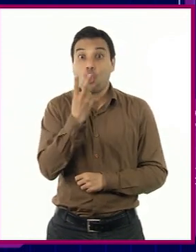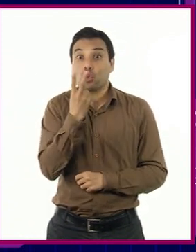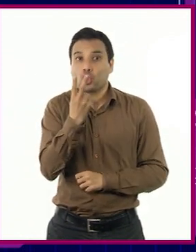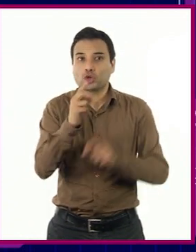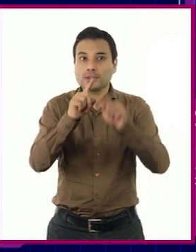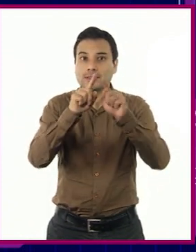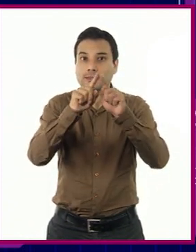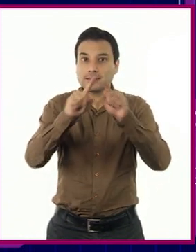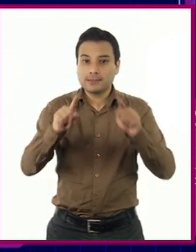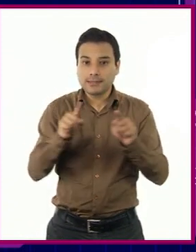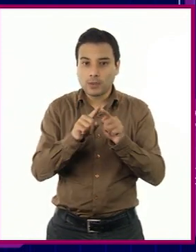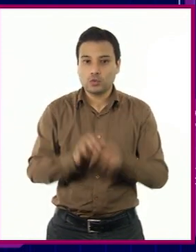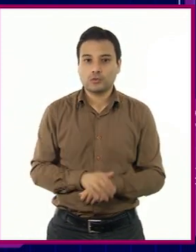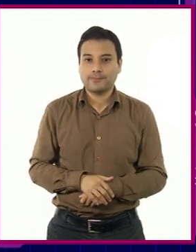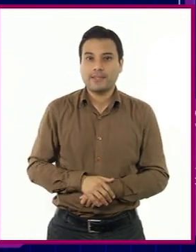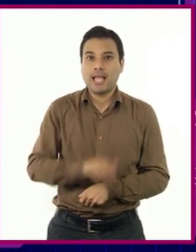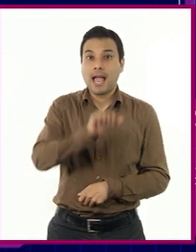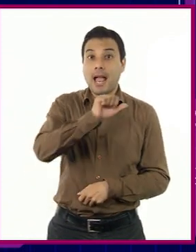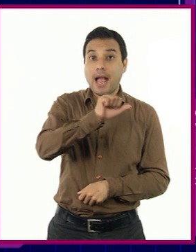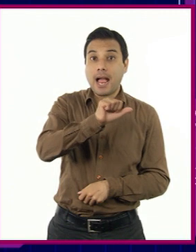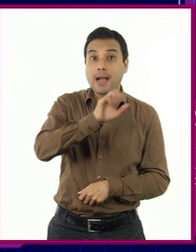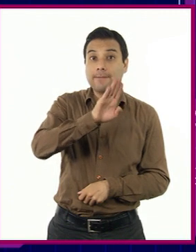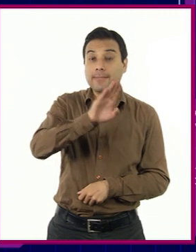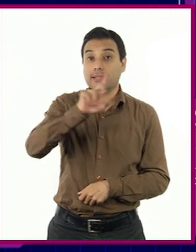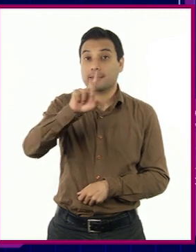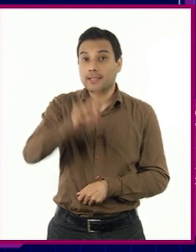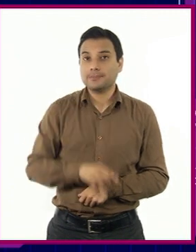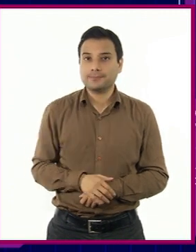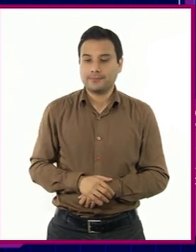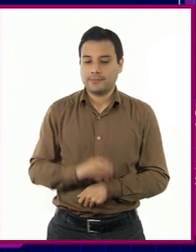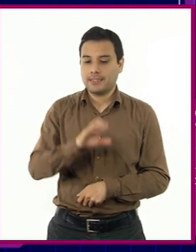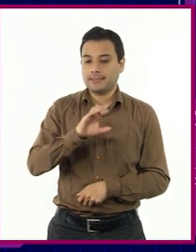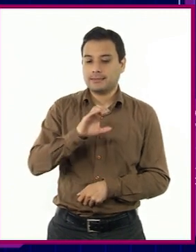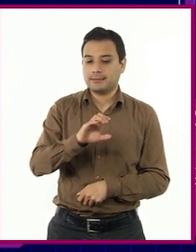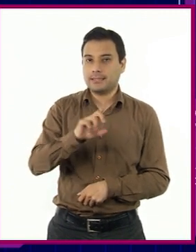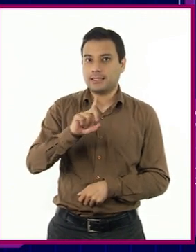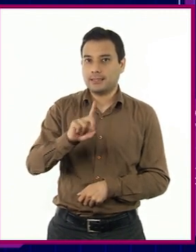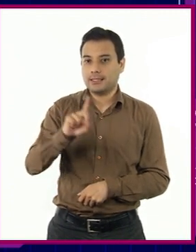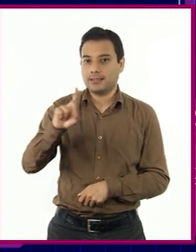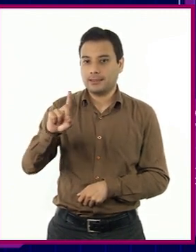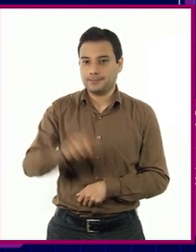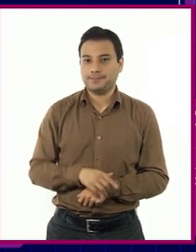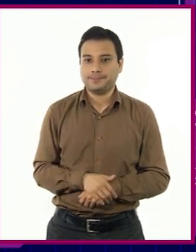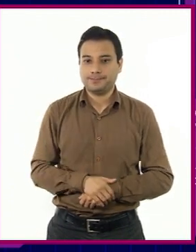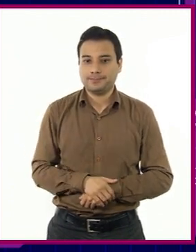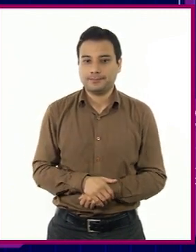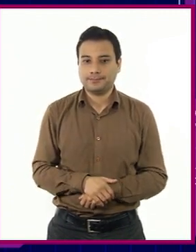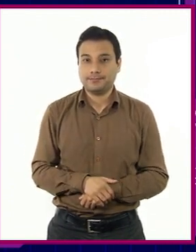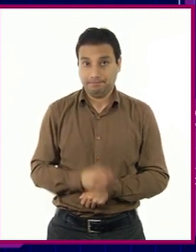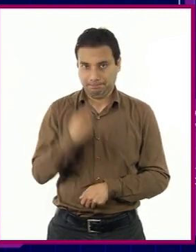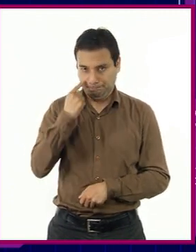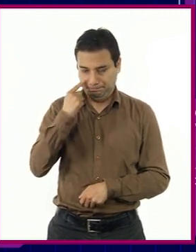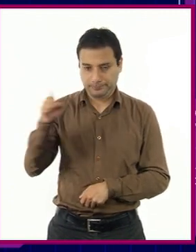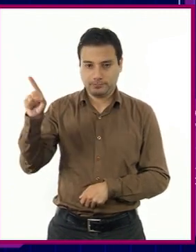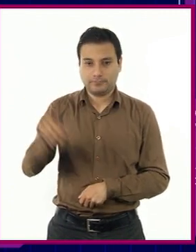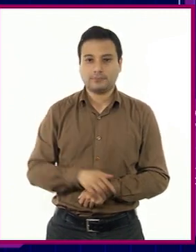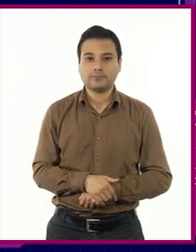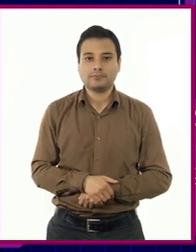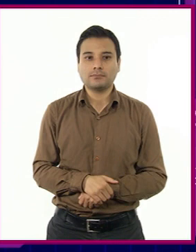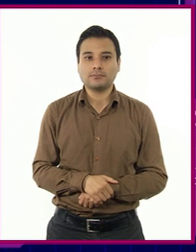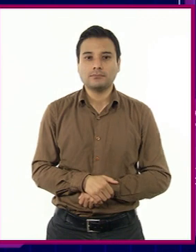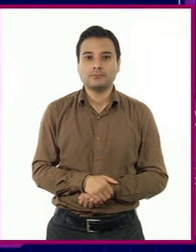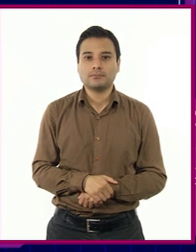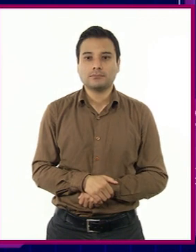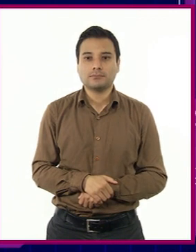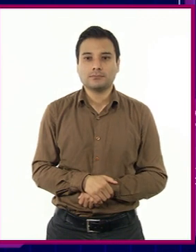triángulo ABD y el triángulo CDB. Inciso A. Al trazar